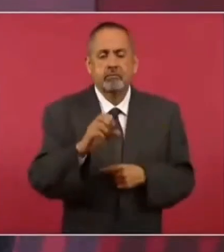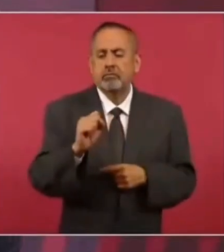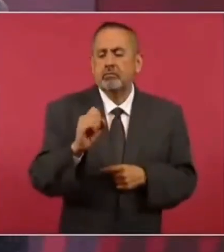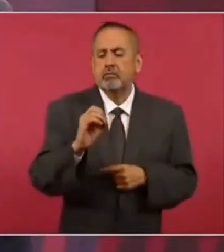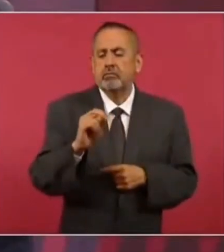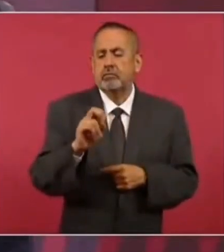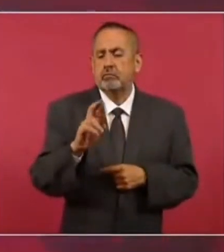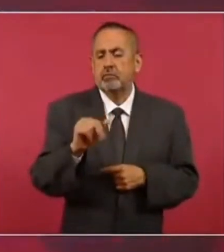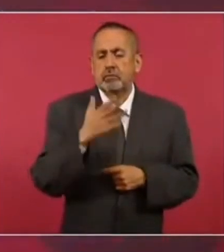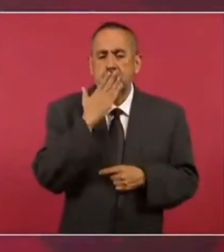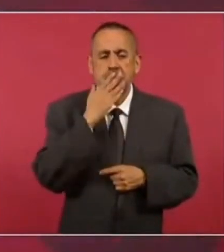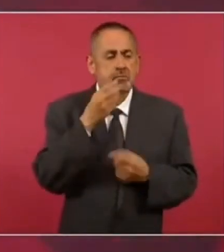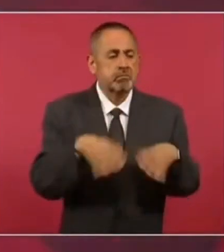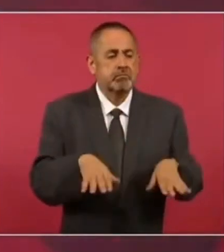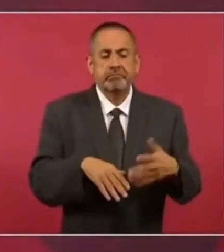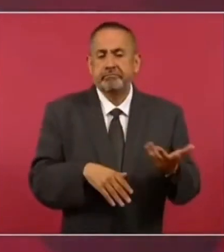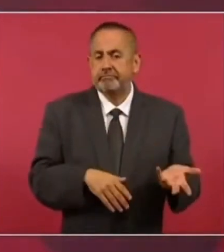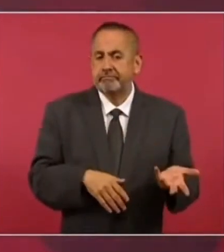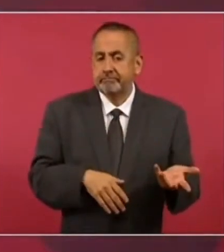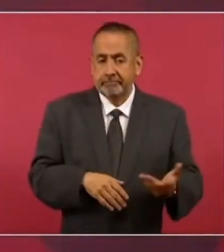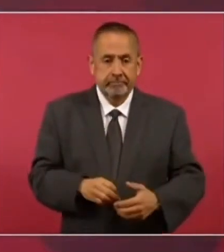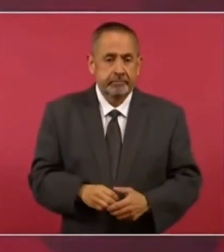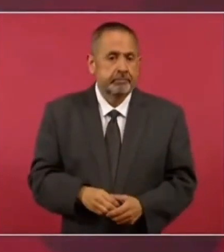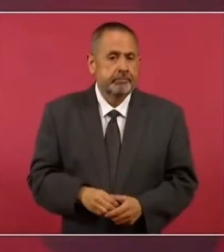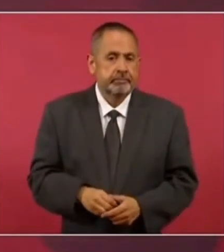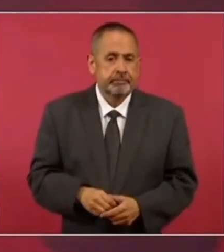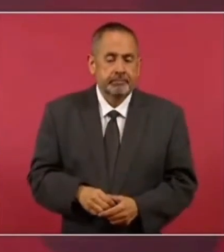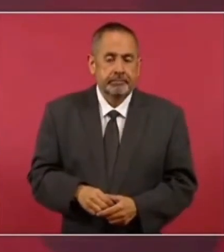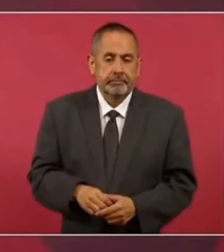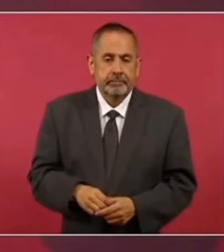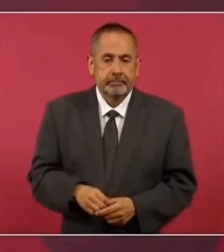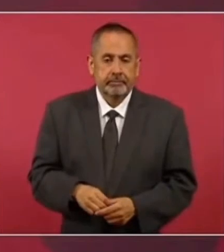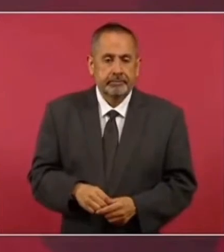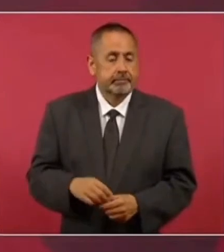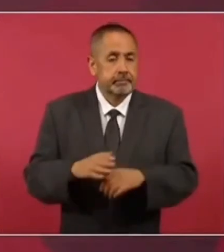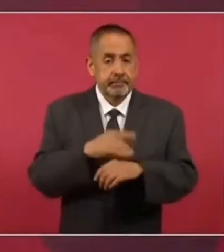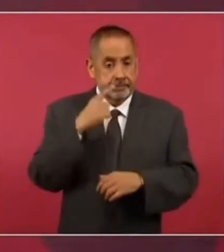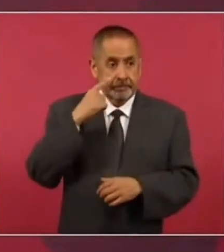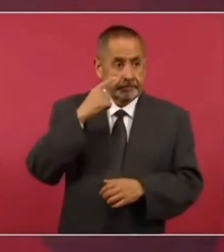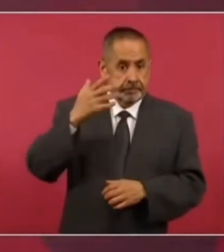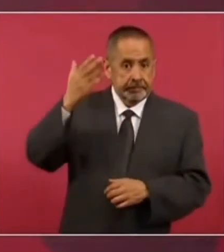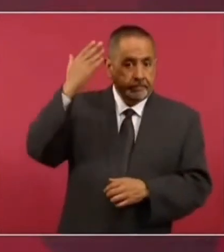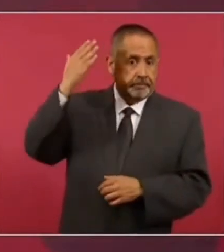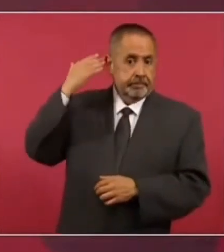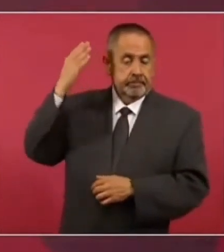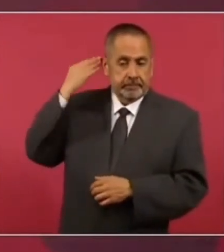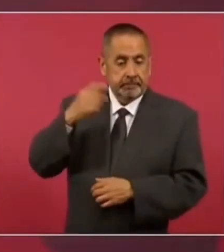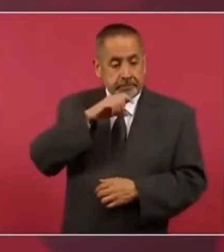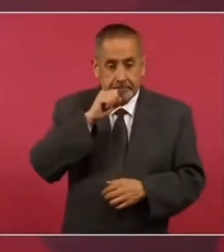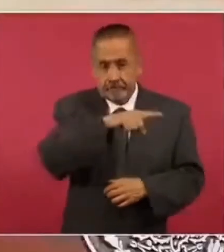Sonora, porque antes